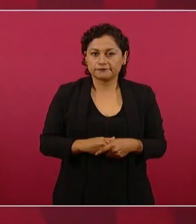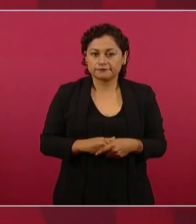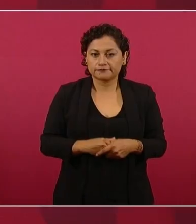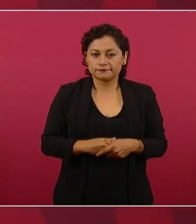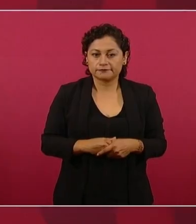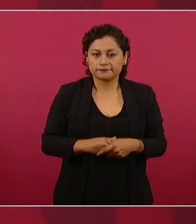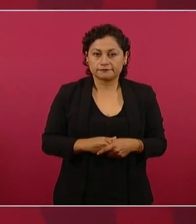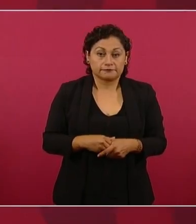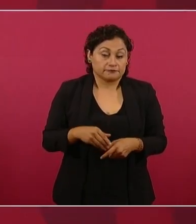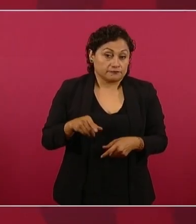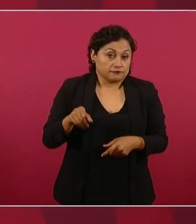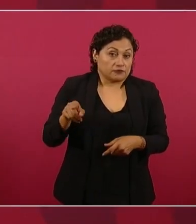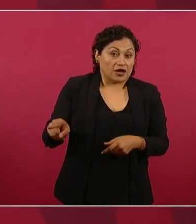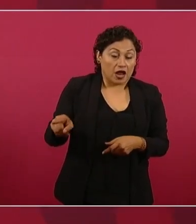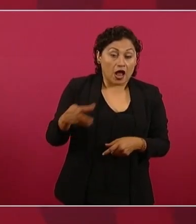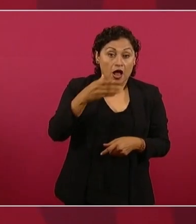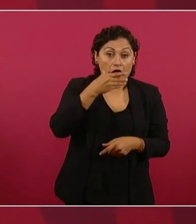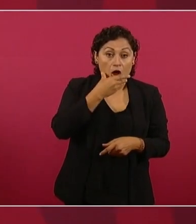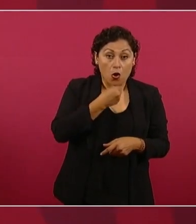lleva ya muchos años preso.